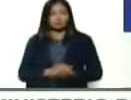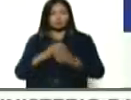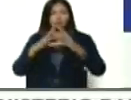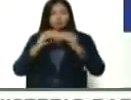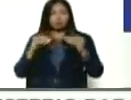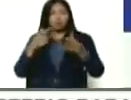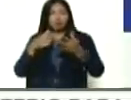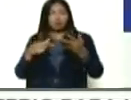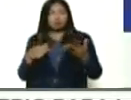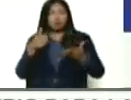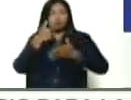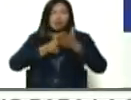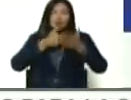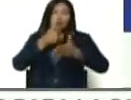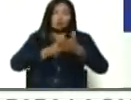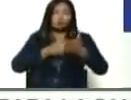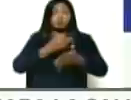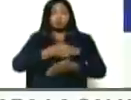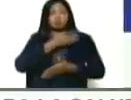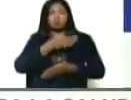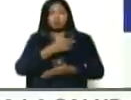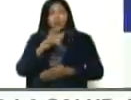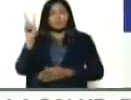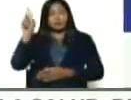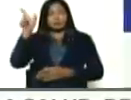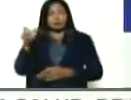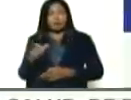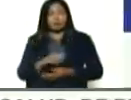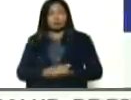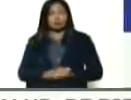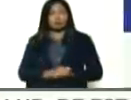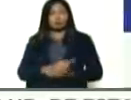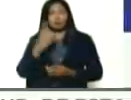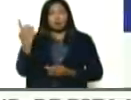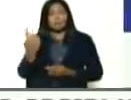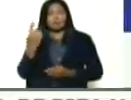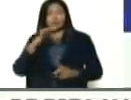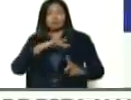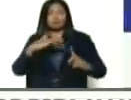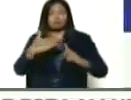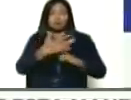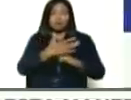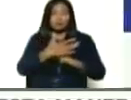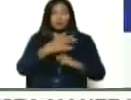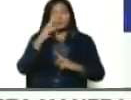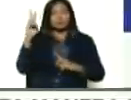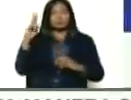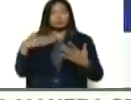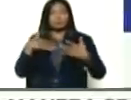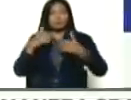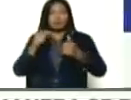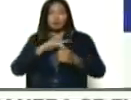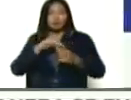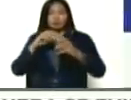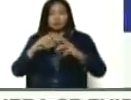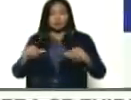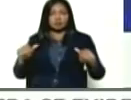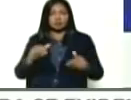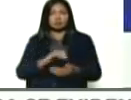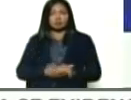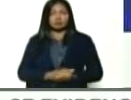del ecosocialismo venezolano sólo el ecosocialismo salvará nuestra tierra